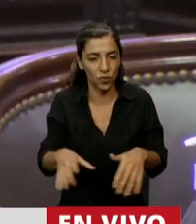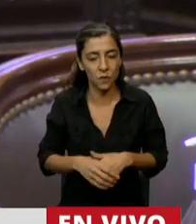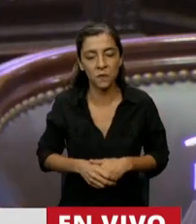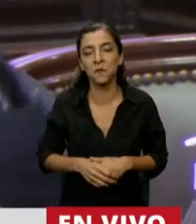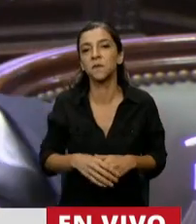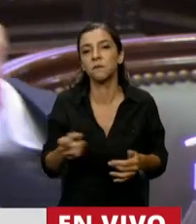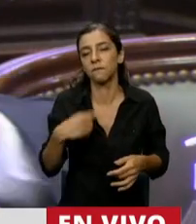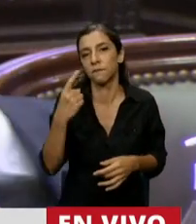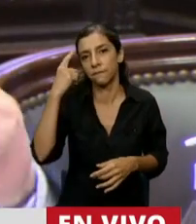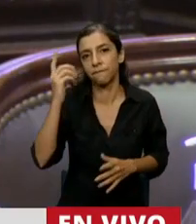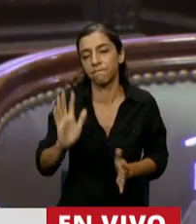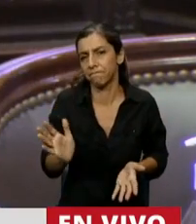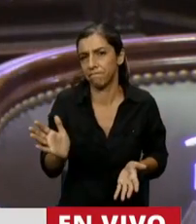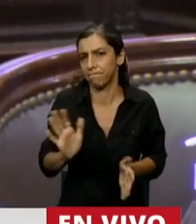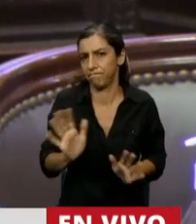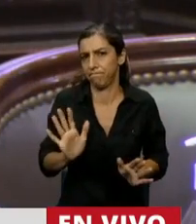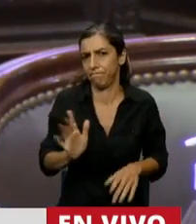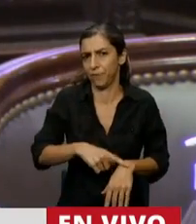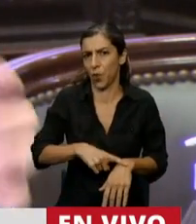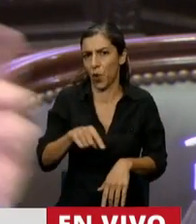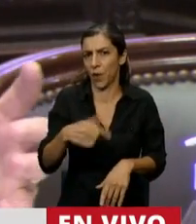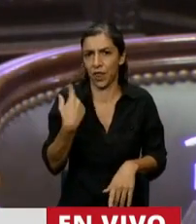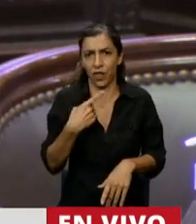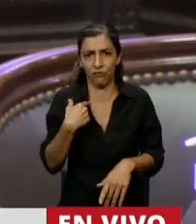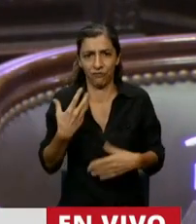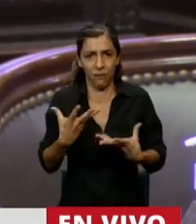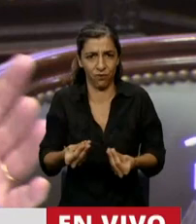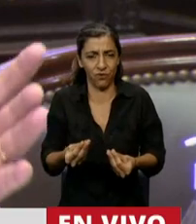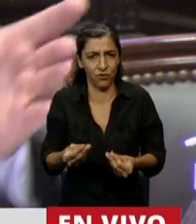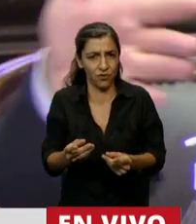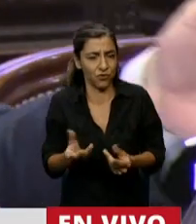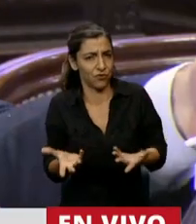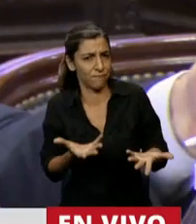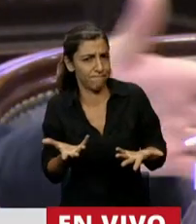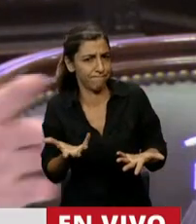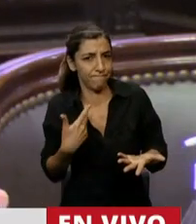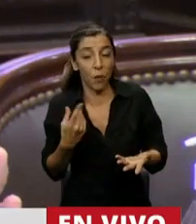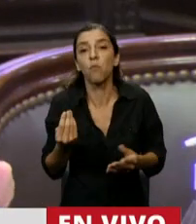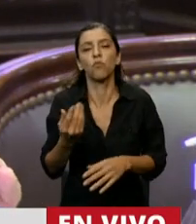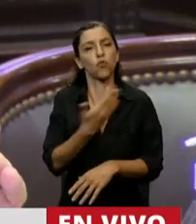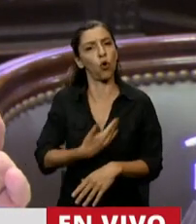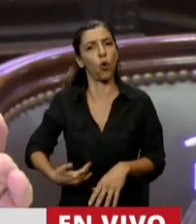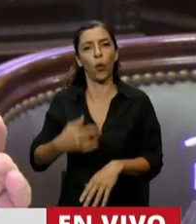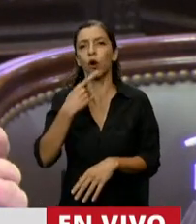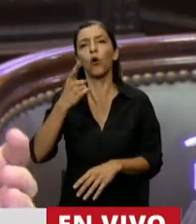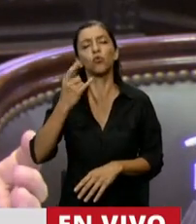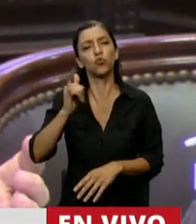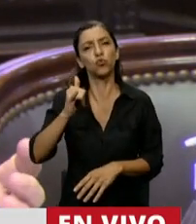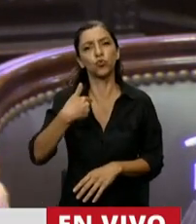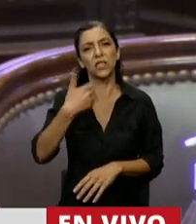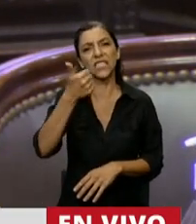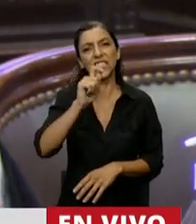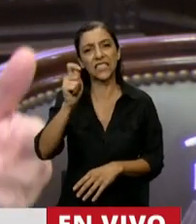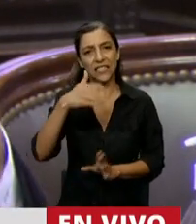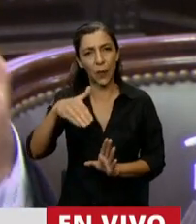acompañar esto, porque en un plazo de 6 meses, quien estaba gobernando dijeron, bueno, vamos a establecer una fórmula jubilatoria